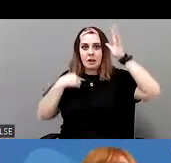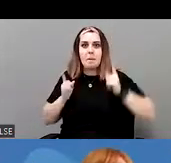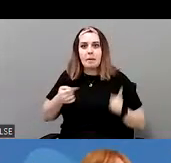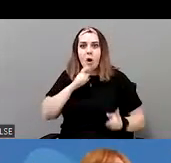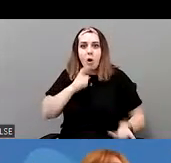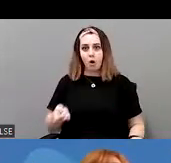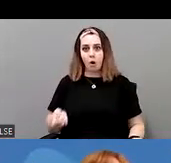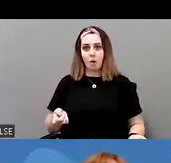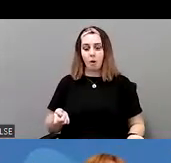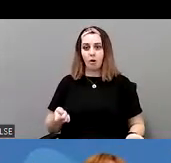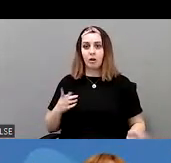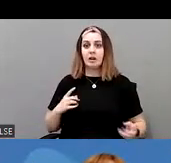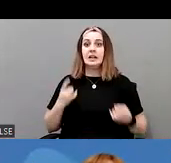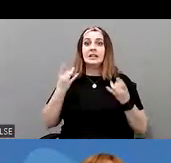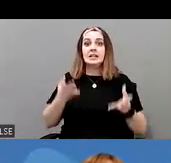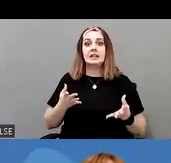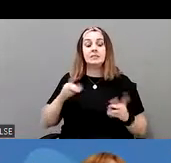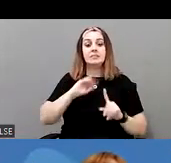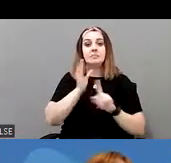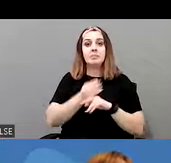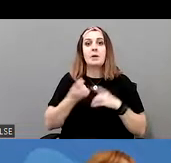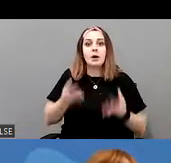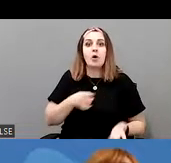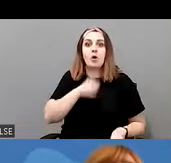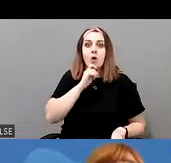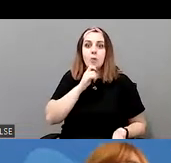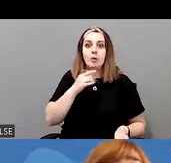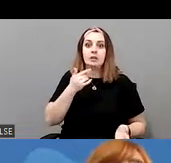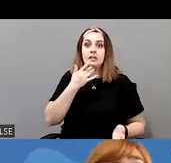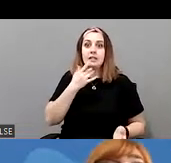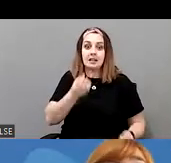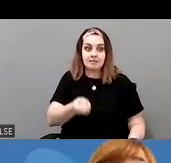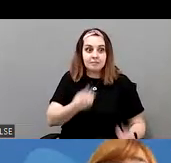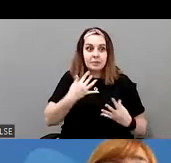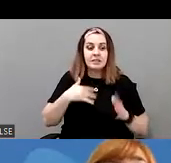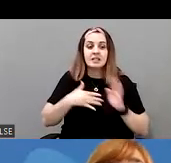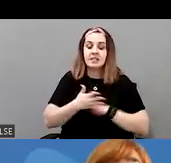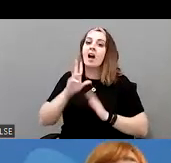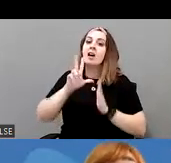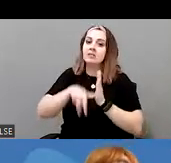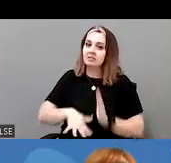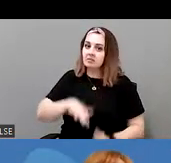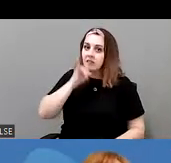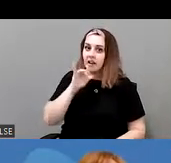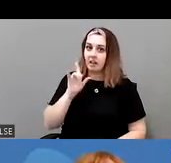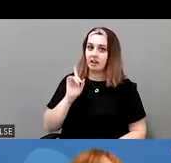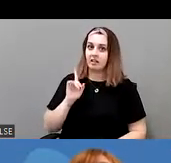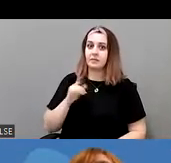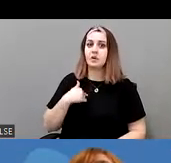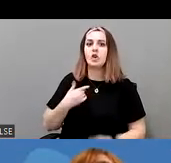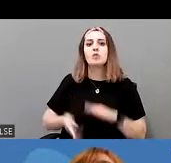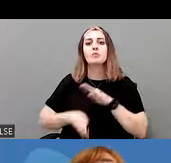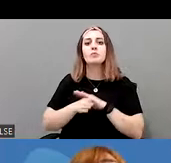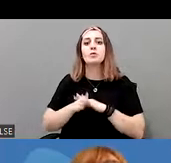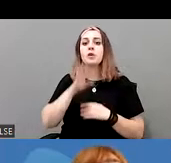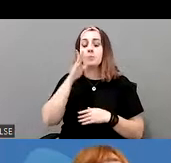a prevenir? ¿Detección precoz? Bueno, es que cuando nos lo consiga decir, igual es tardío. y sigo,